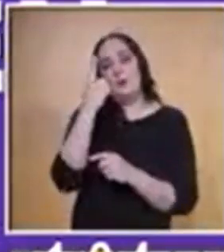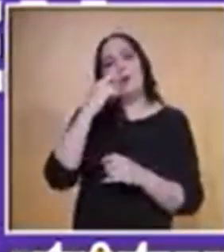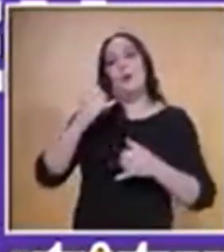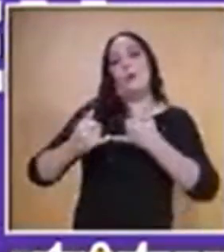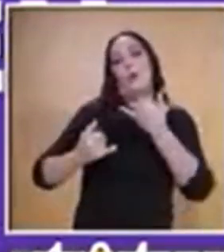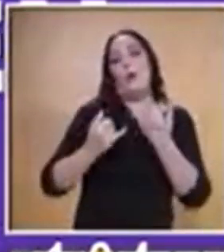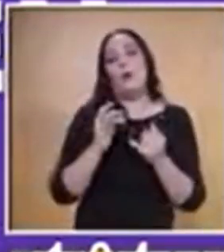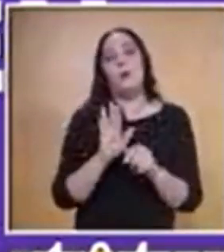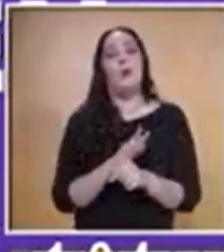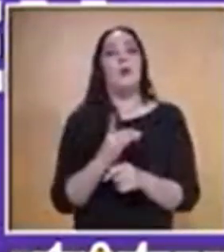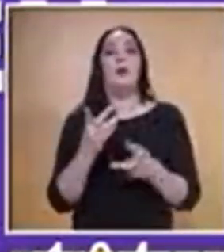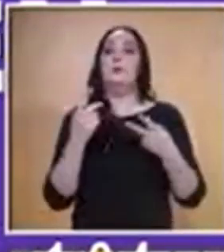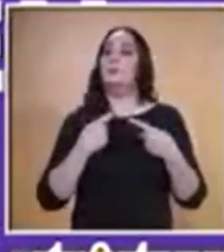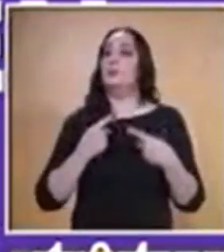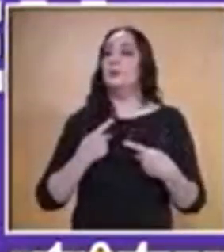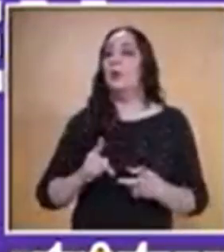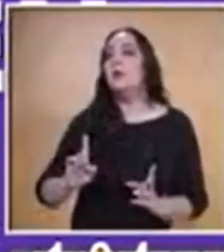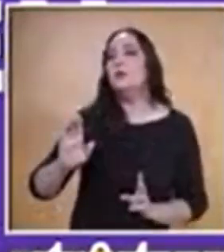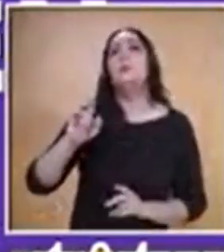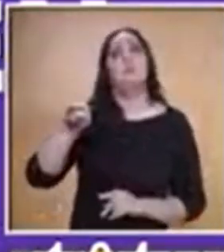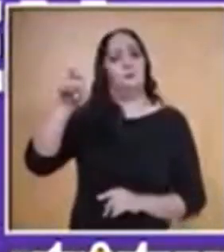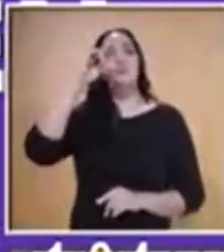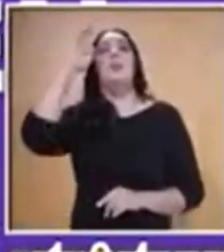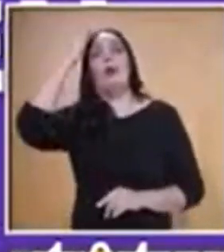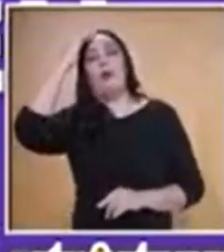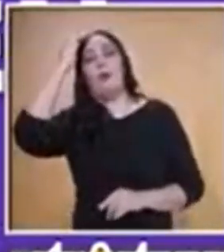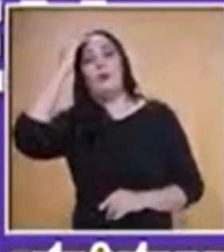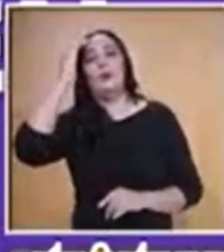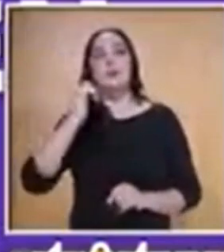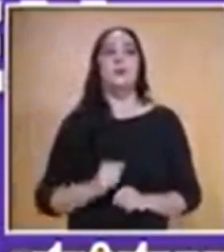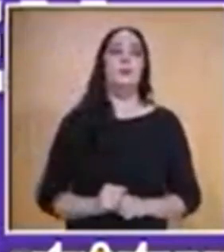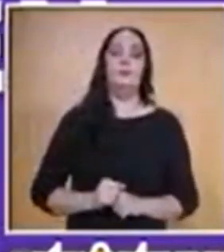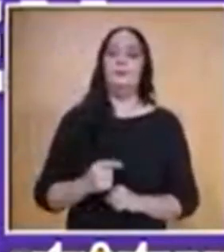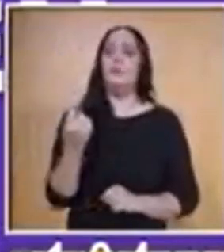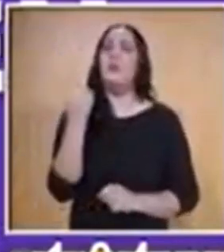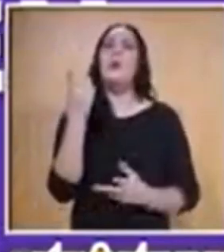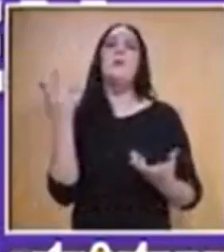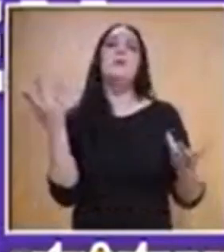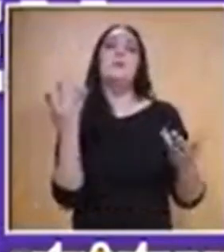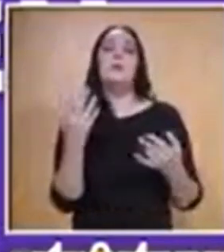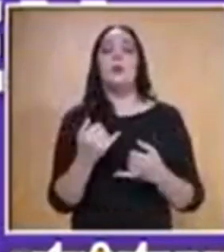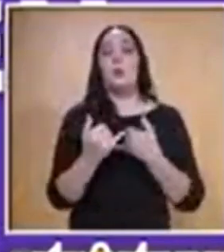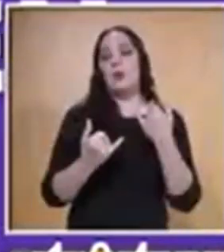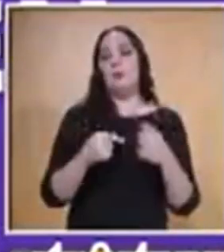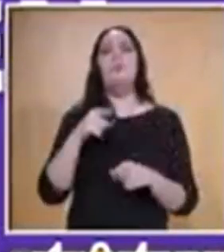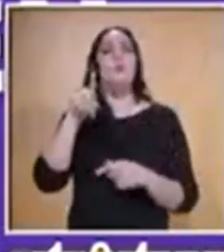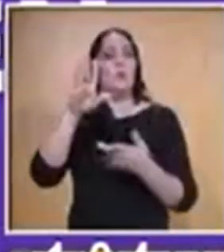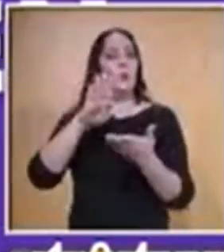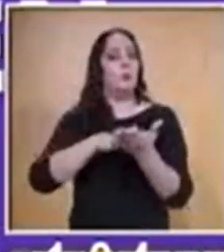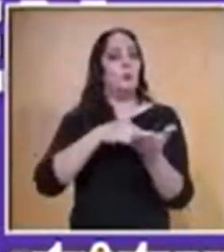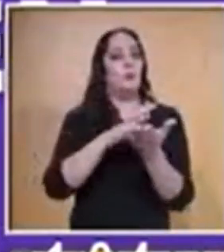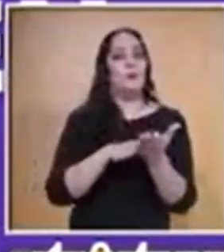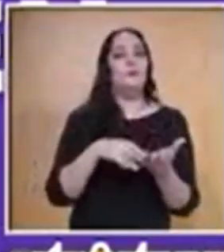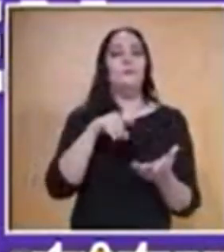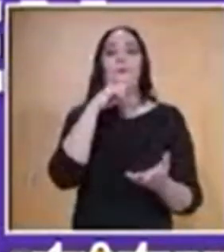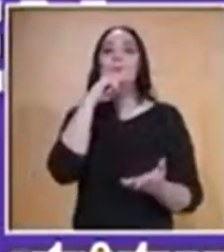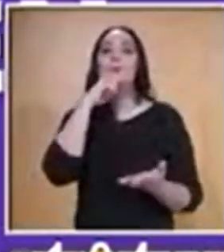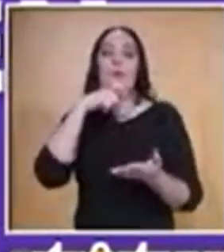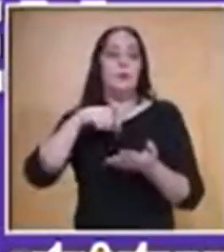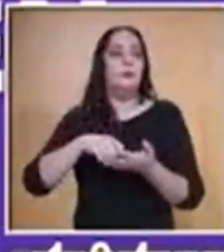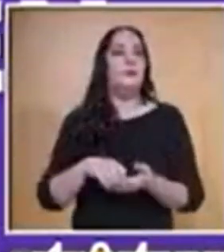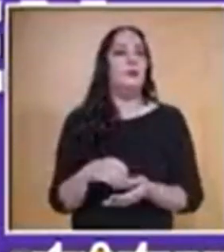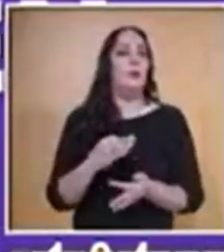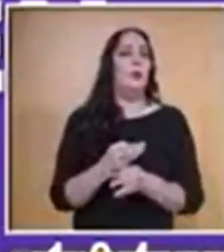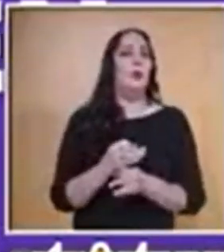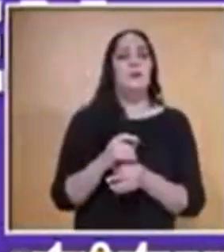los que trabajaremos los van a conocer. ¿En qué consta este juego? Ve por tu hoja y tu lápiz y vamos a ir leyendo